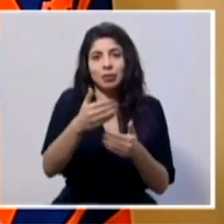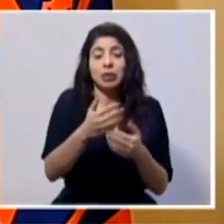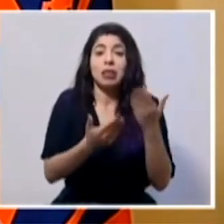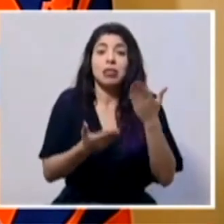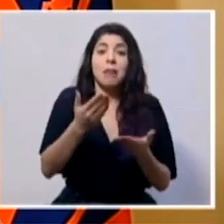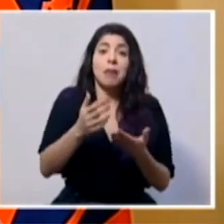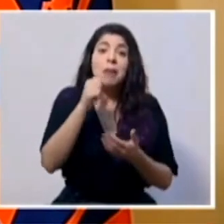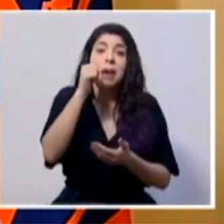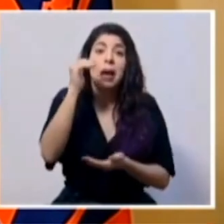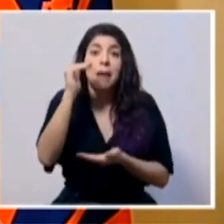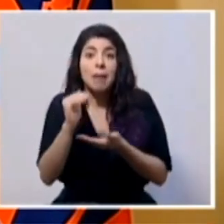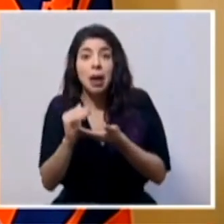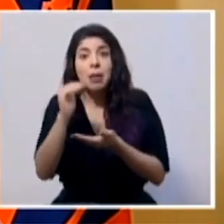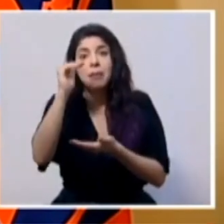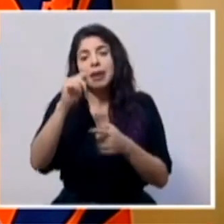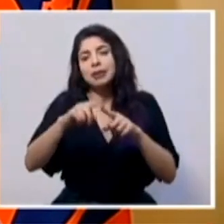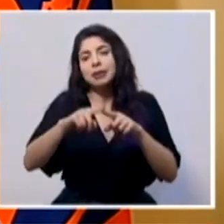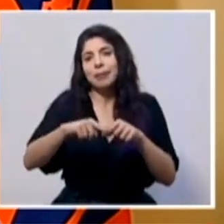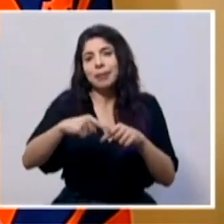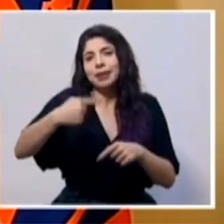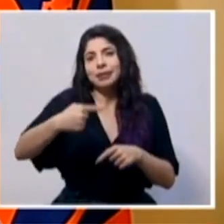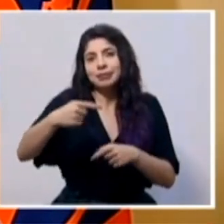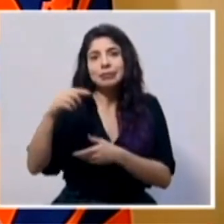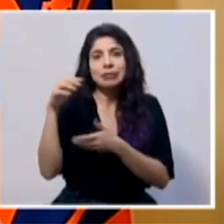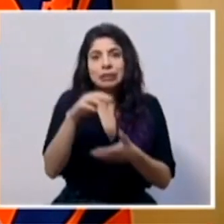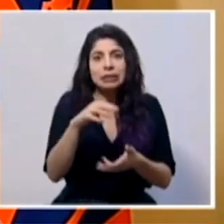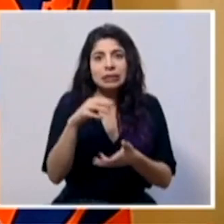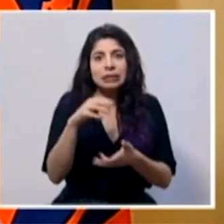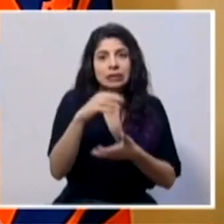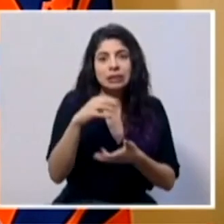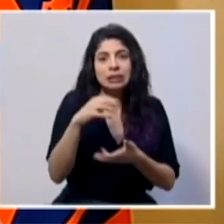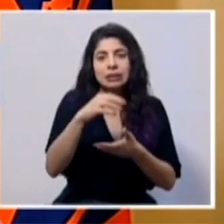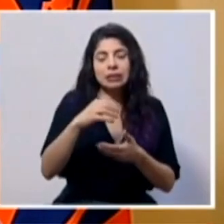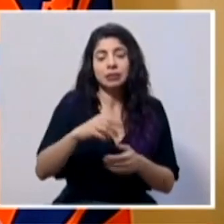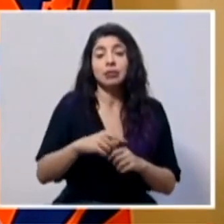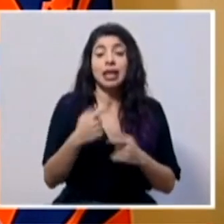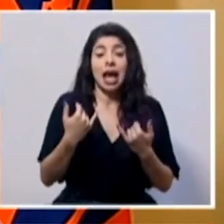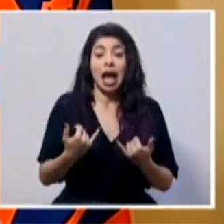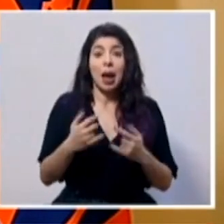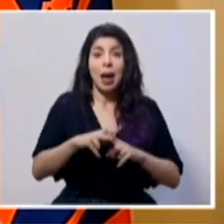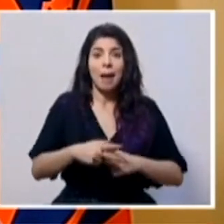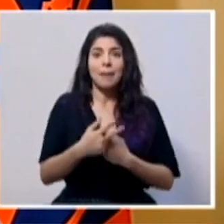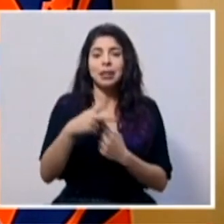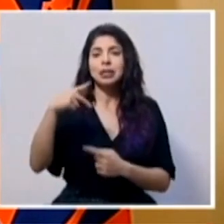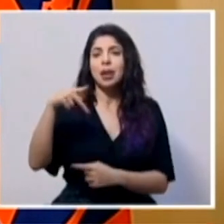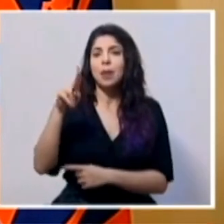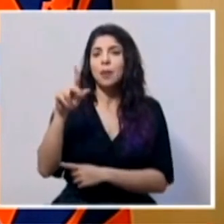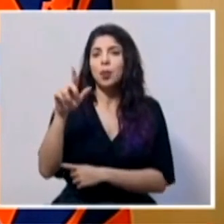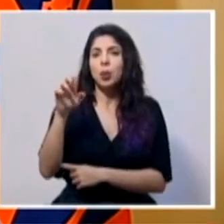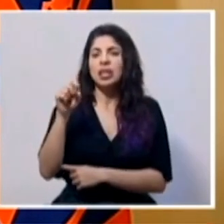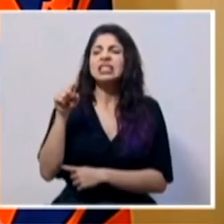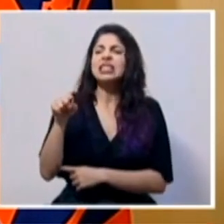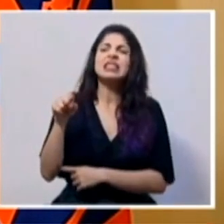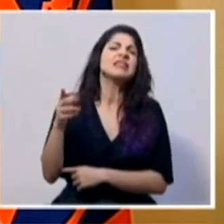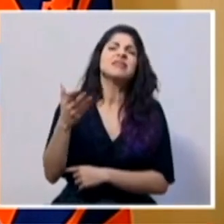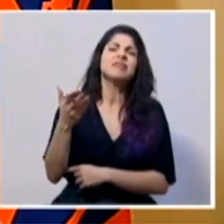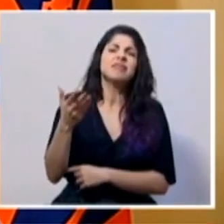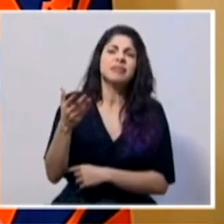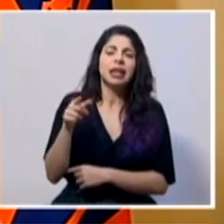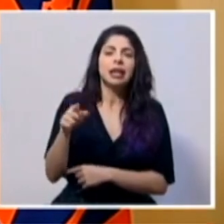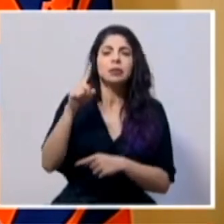mañana sea más. Sí es importante que ya estamos iniciando la utilización de pools. Eso es un mecanismo